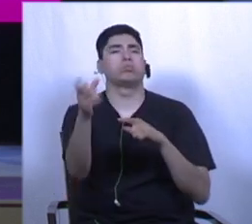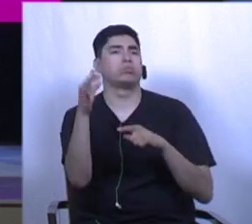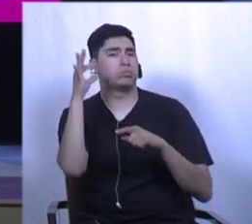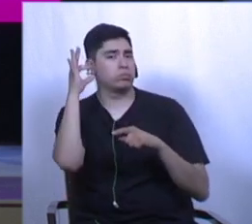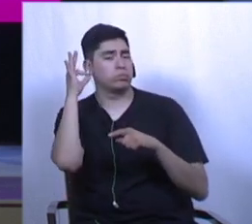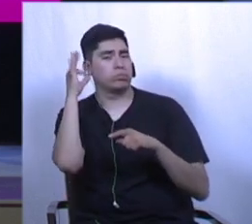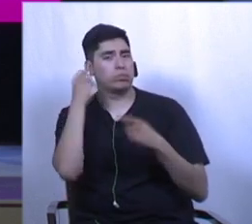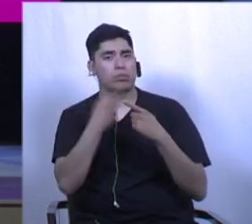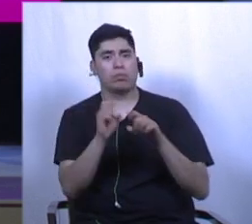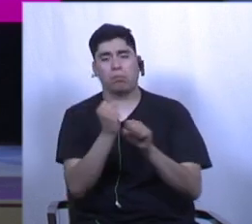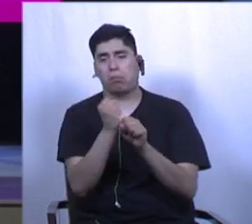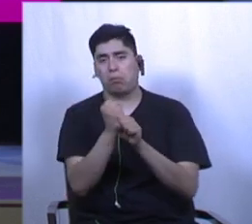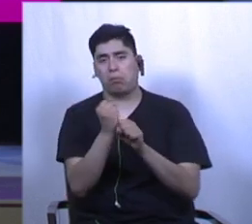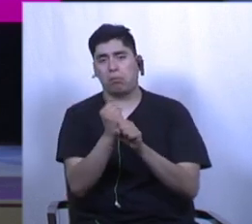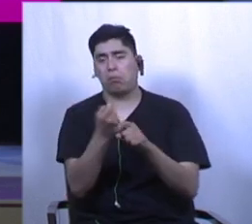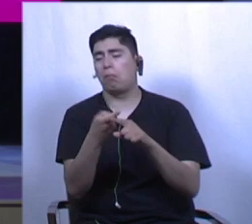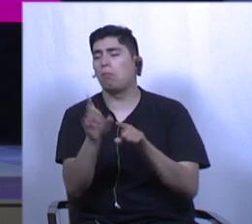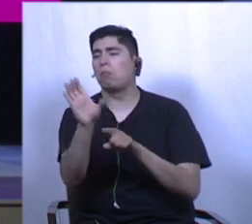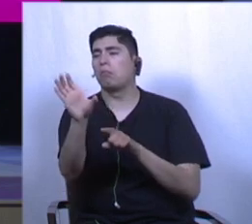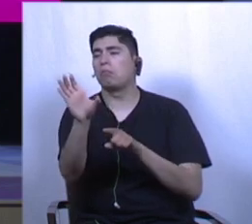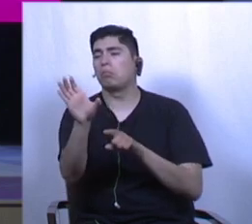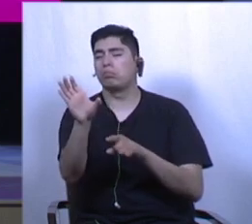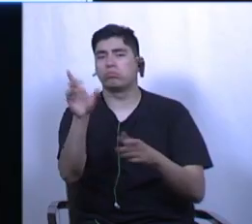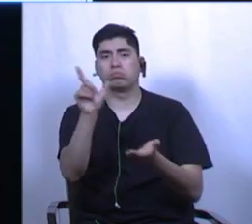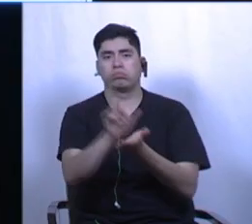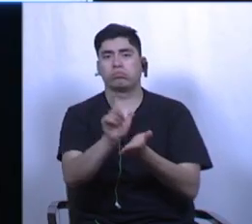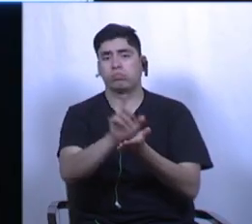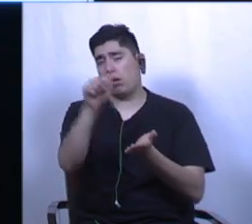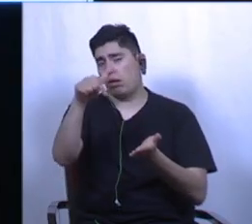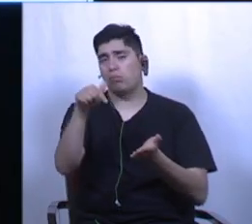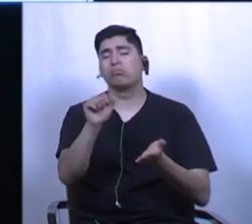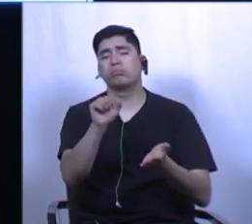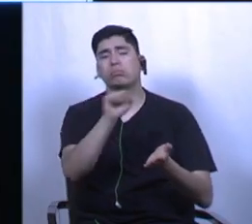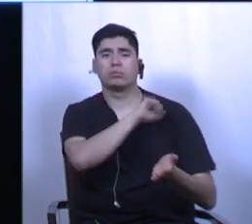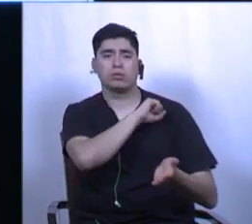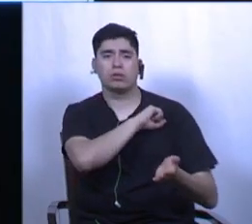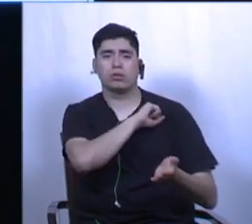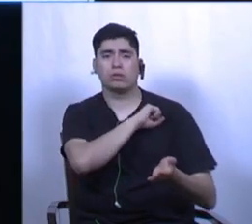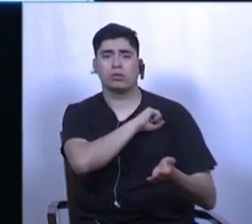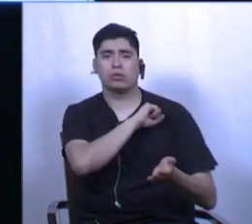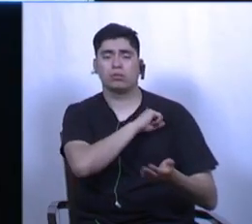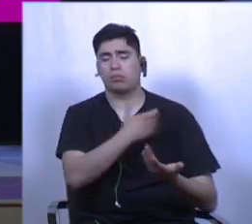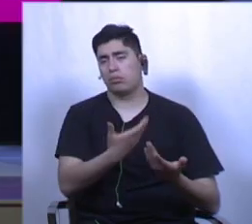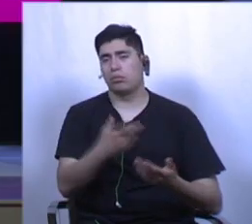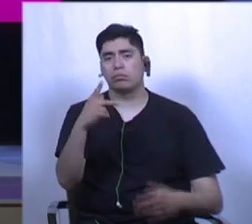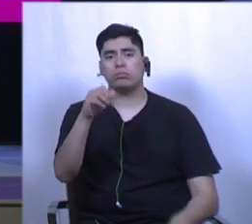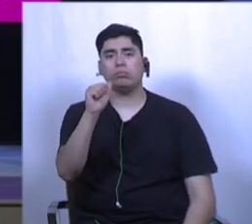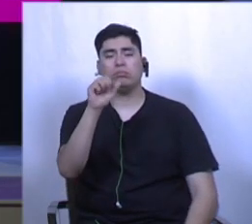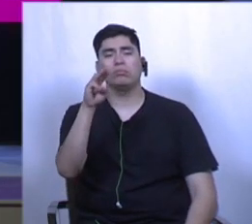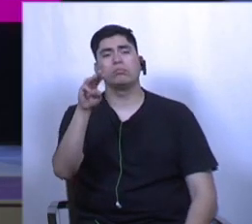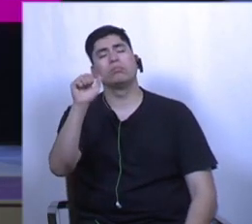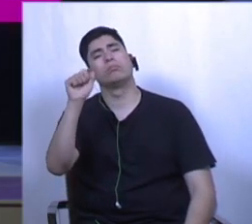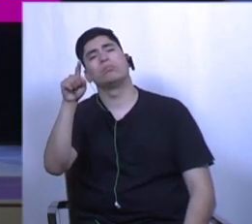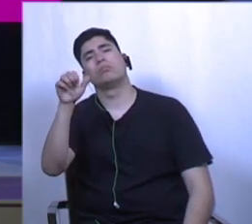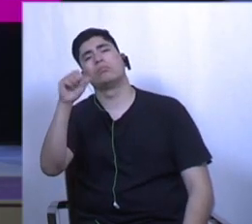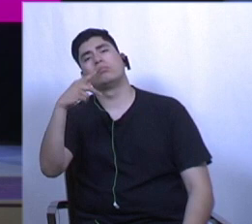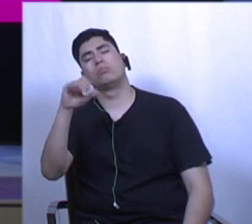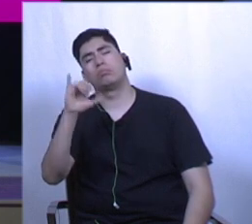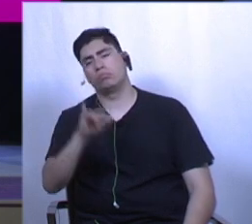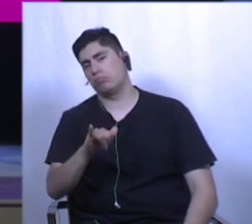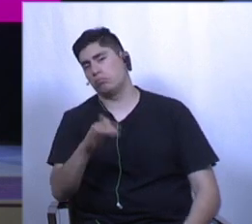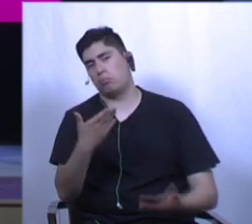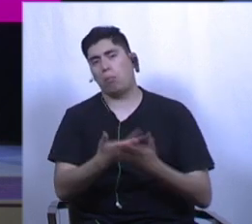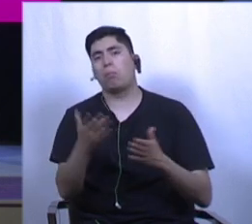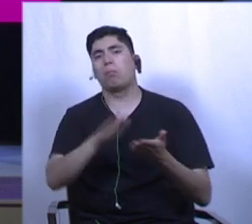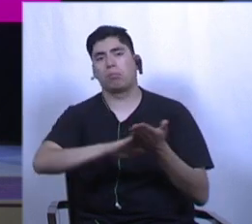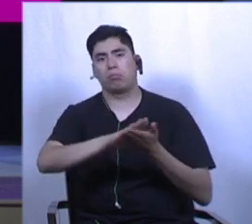Kawasaki Disease Research Center en San Diego. Y esta enfermedad Kawasaki es la enfermedad más común de